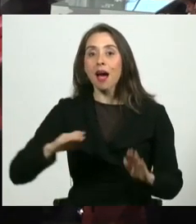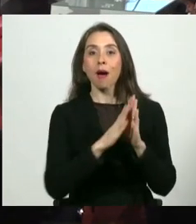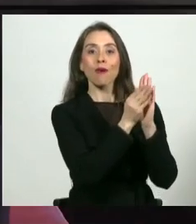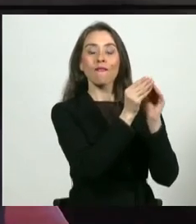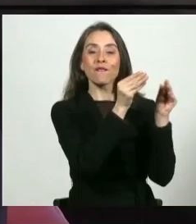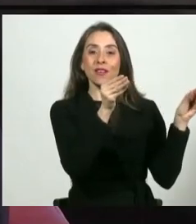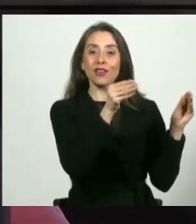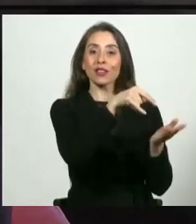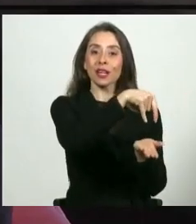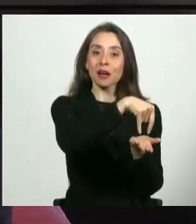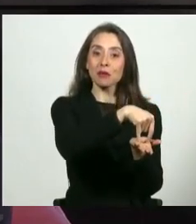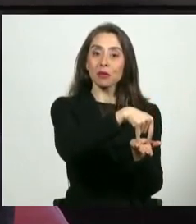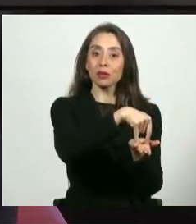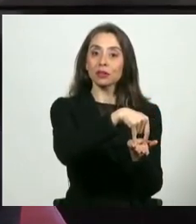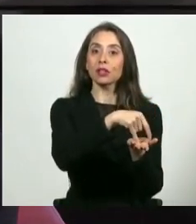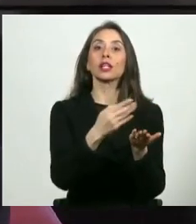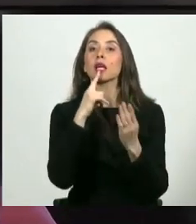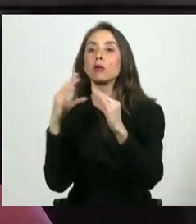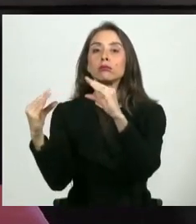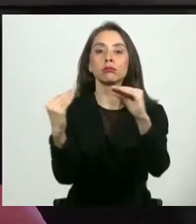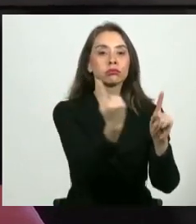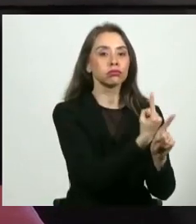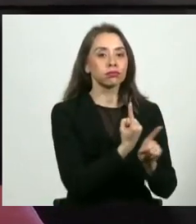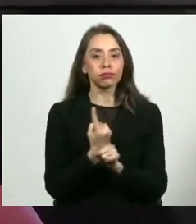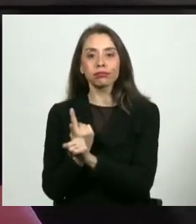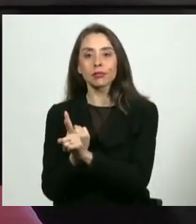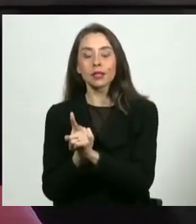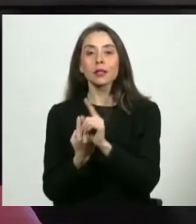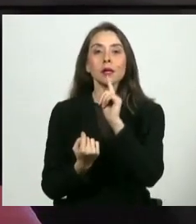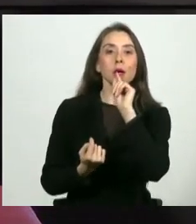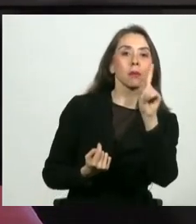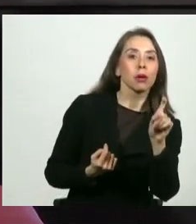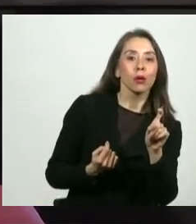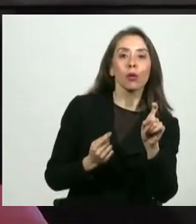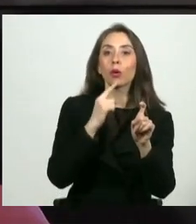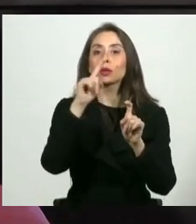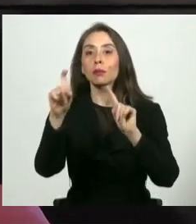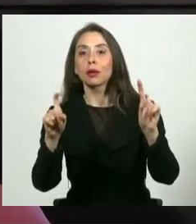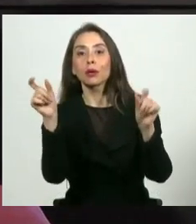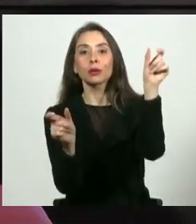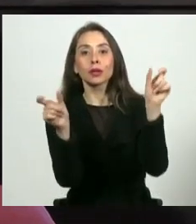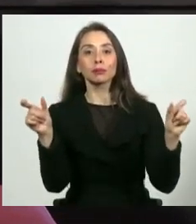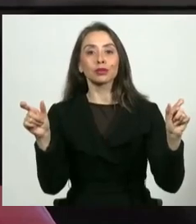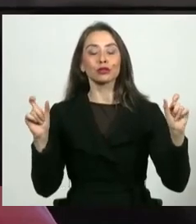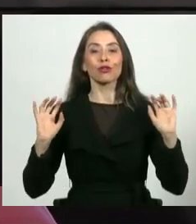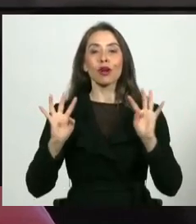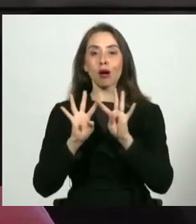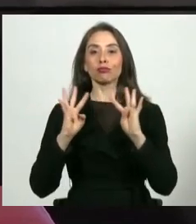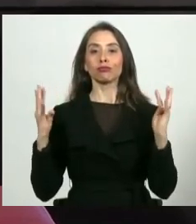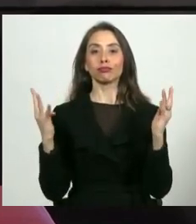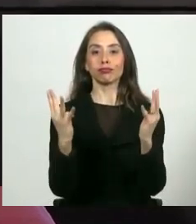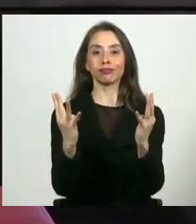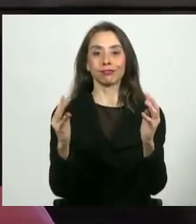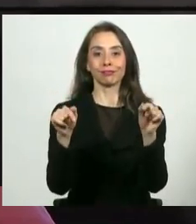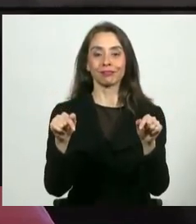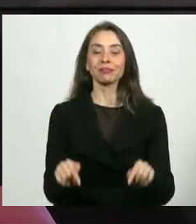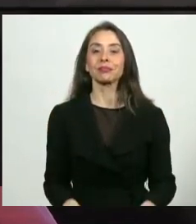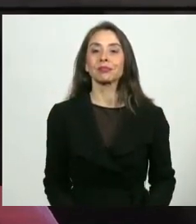Congreso, que es el diálogo, las preguntas y las intervenciones de quienes nos acompañan desde el